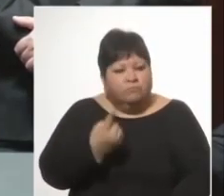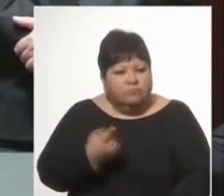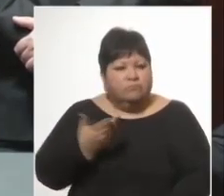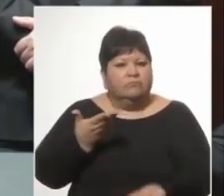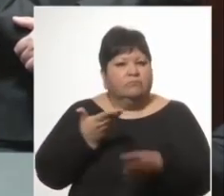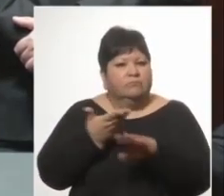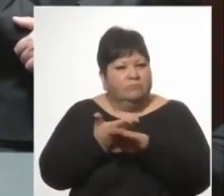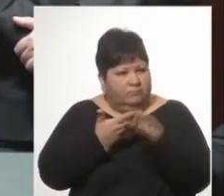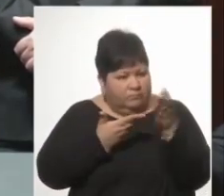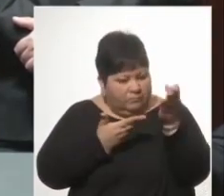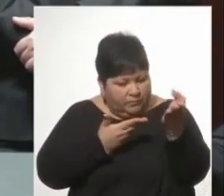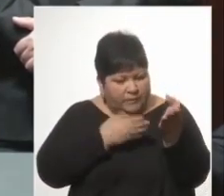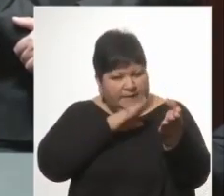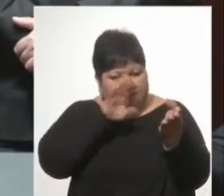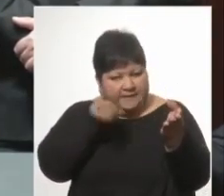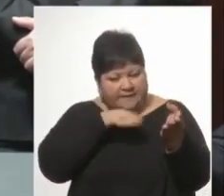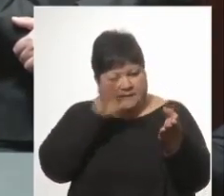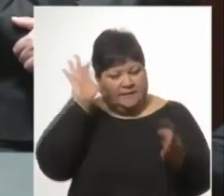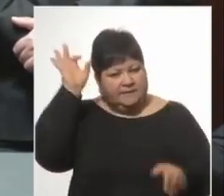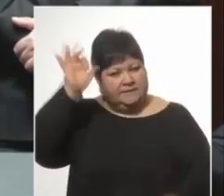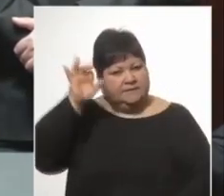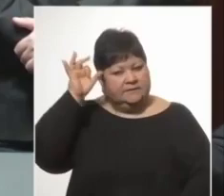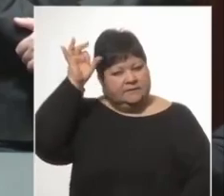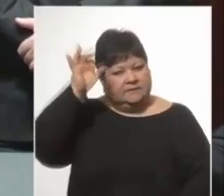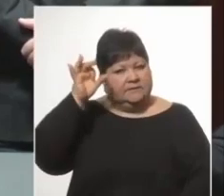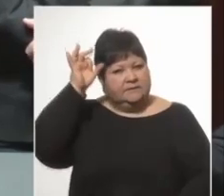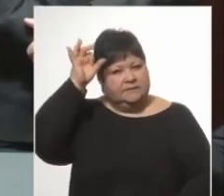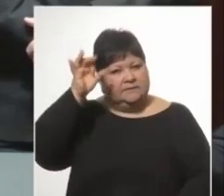hablar, senadora.